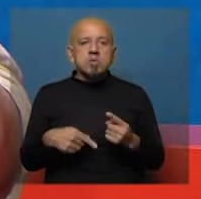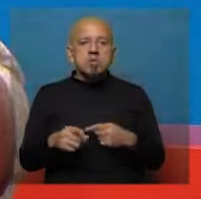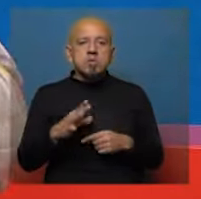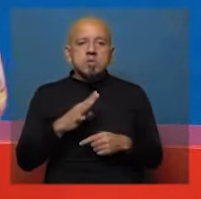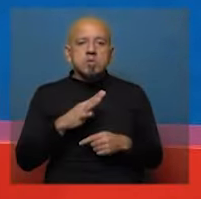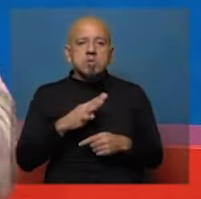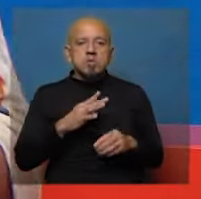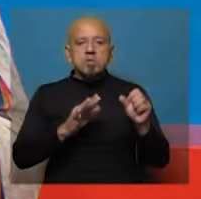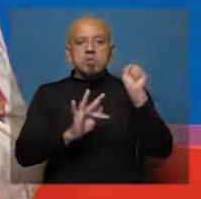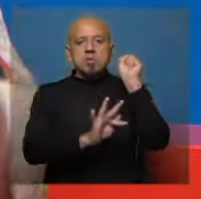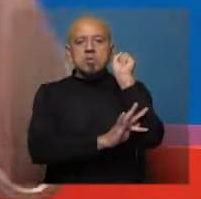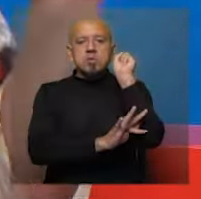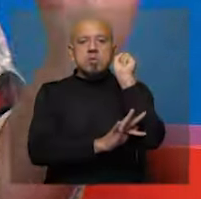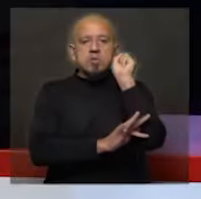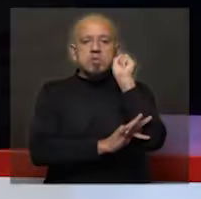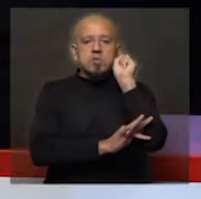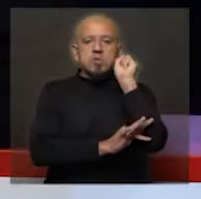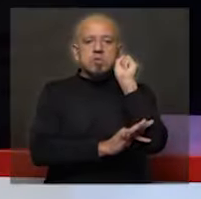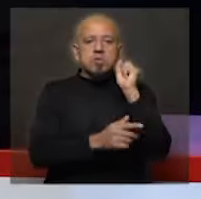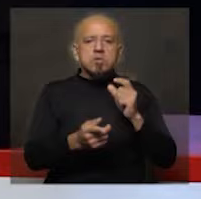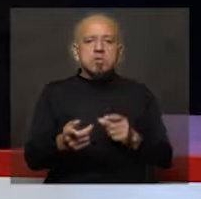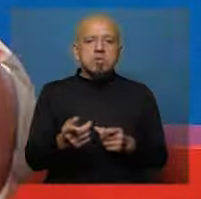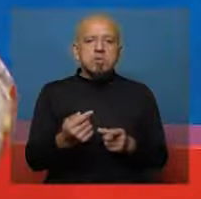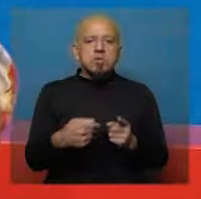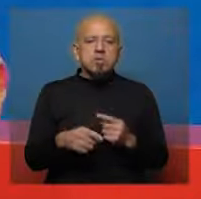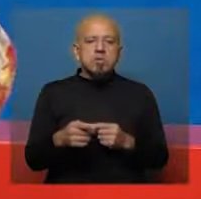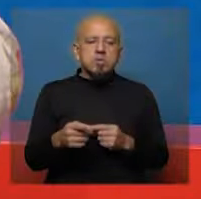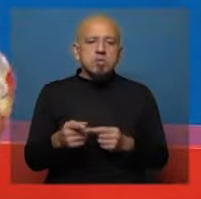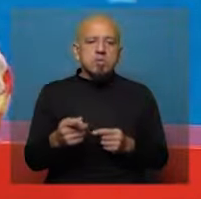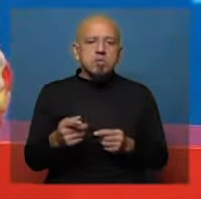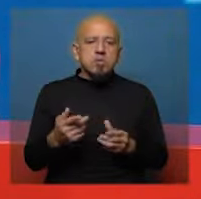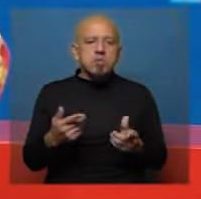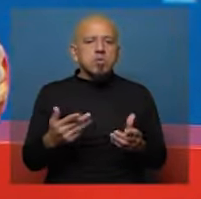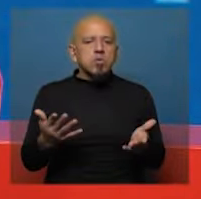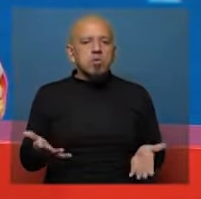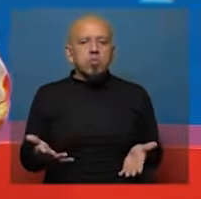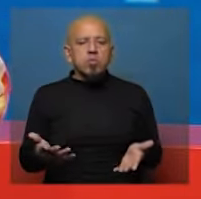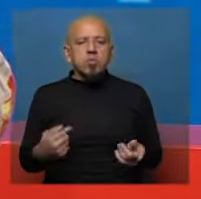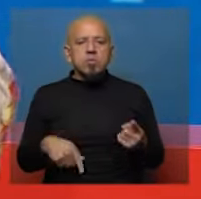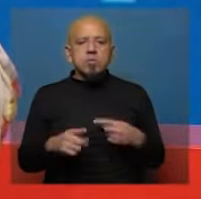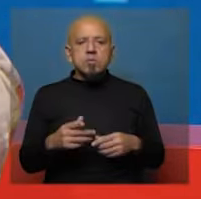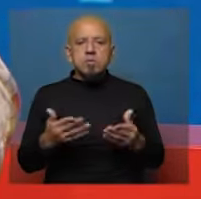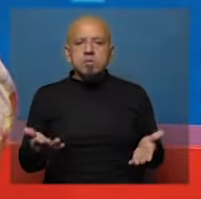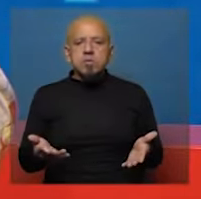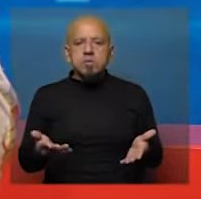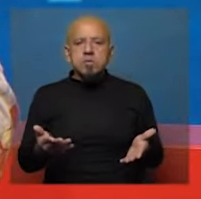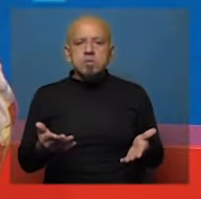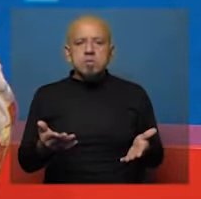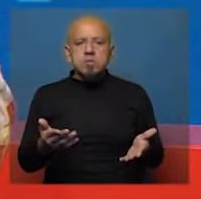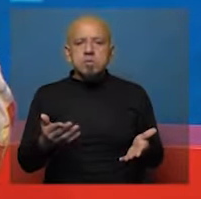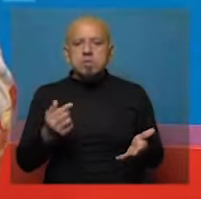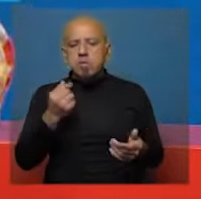las feministas también pero lo cito a él para qué este no cómo desarticular esa masculinidad